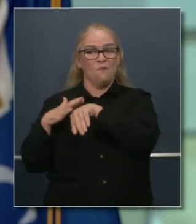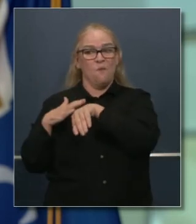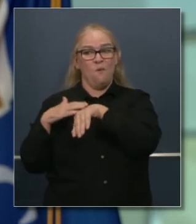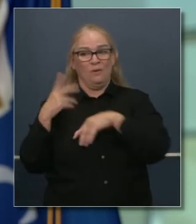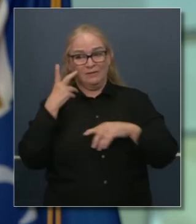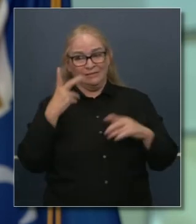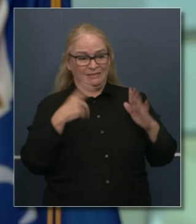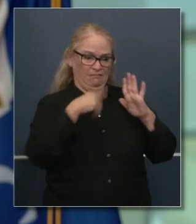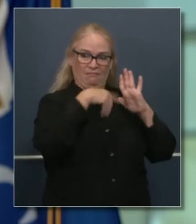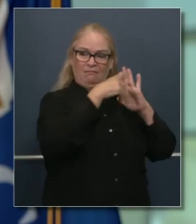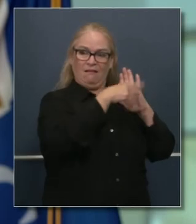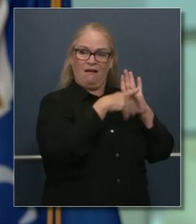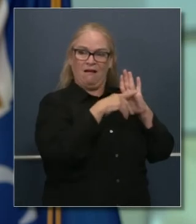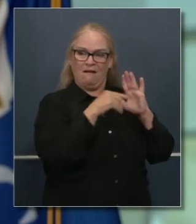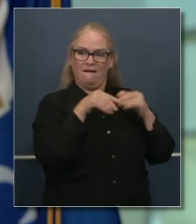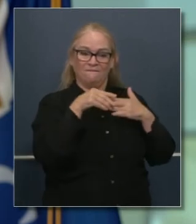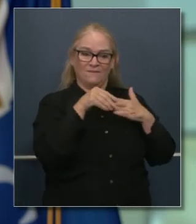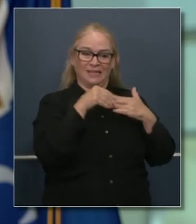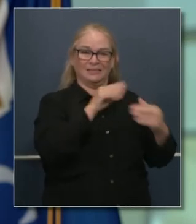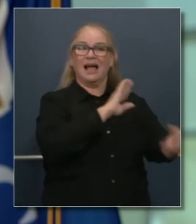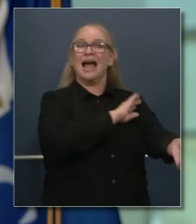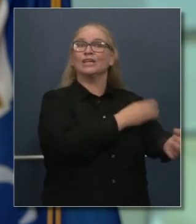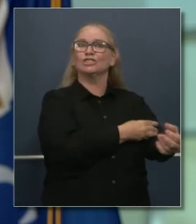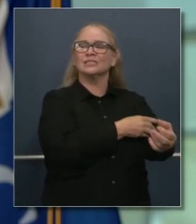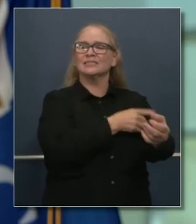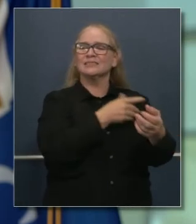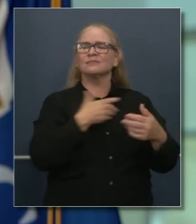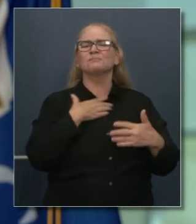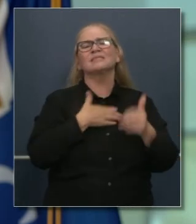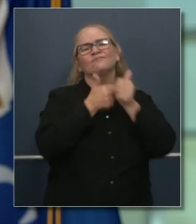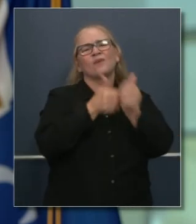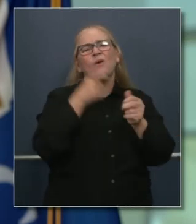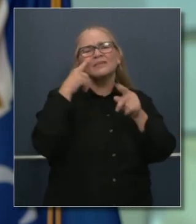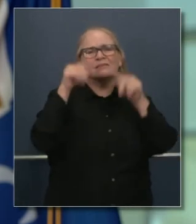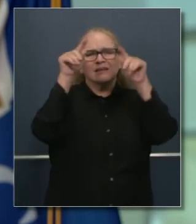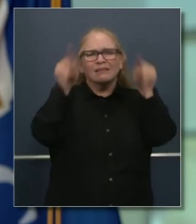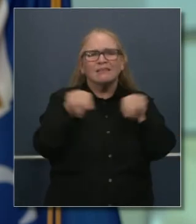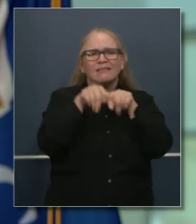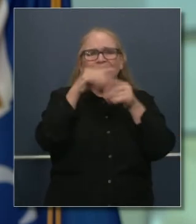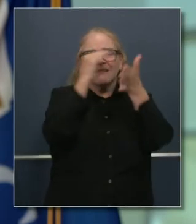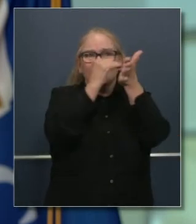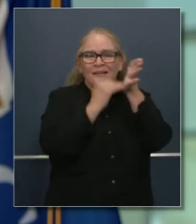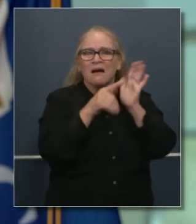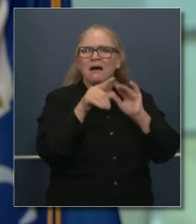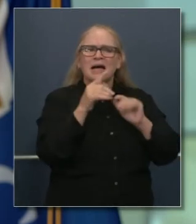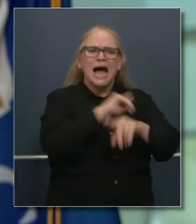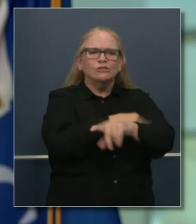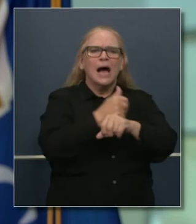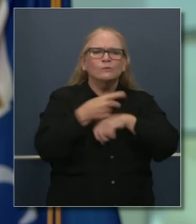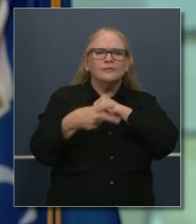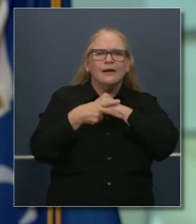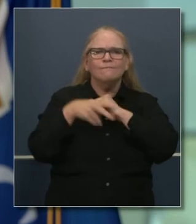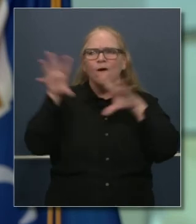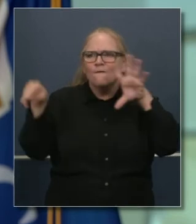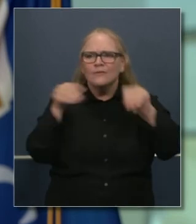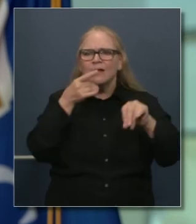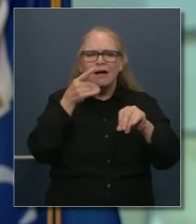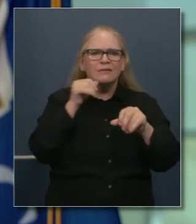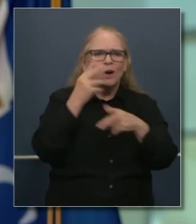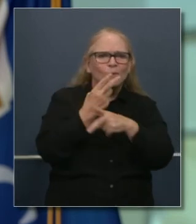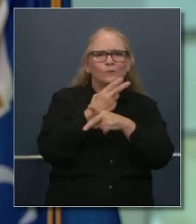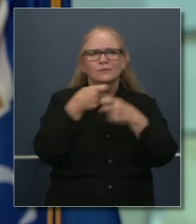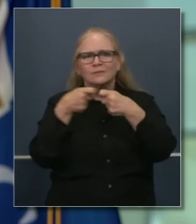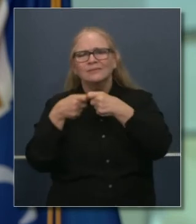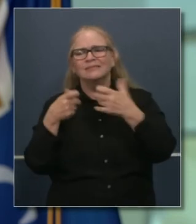que se aprovechen de esta oportunidad de participar hacer su parte para ayudarnos a mitigar el consumo de